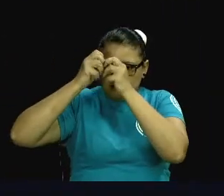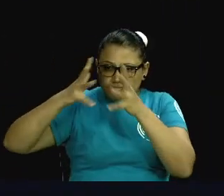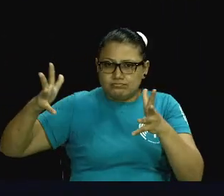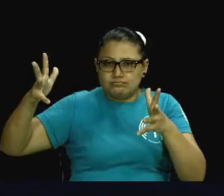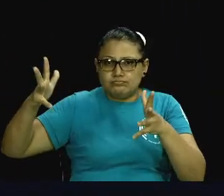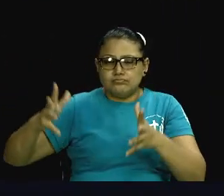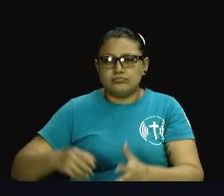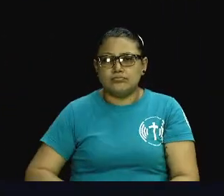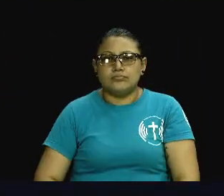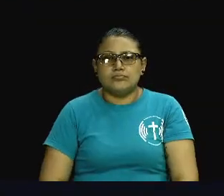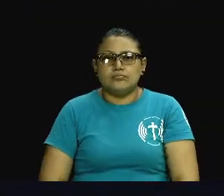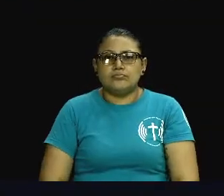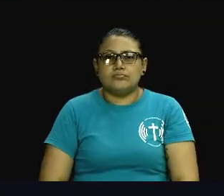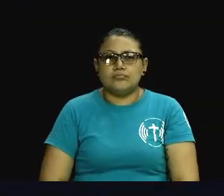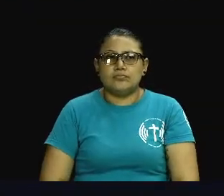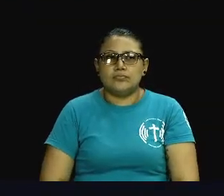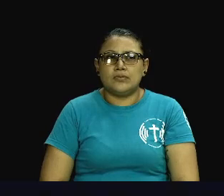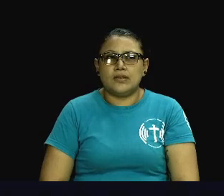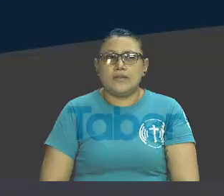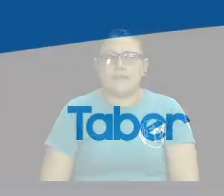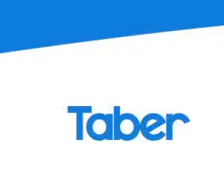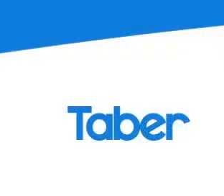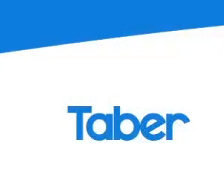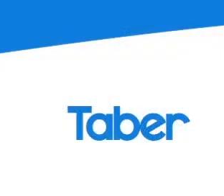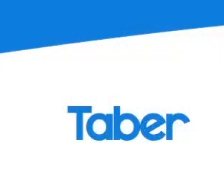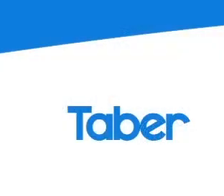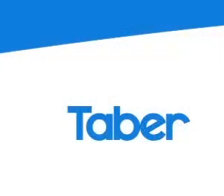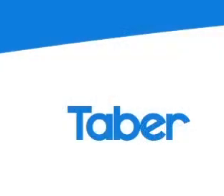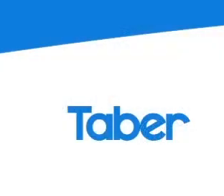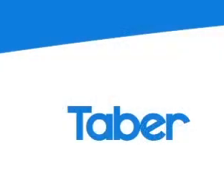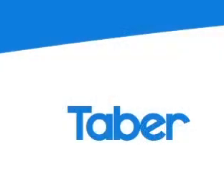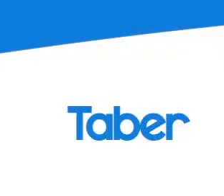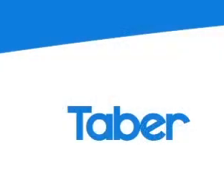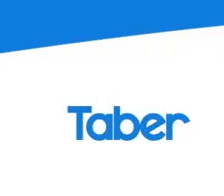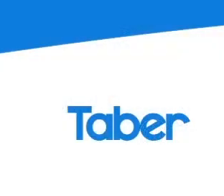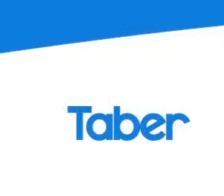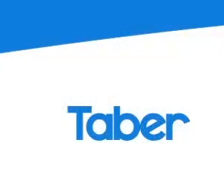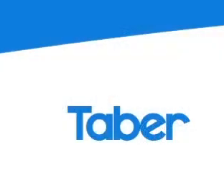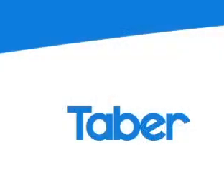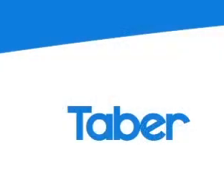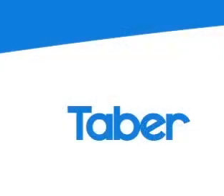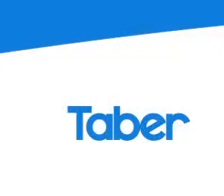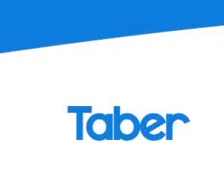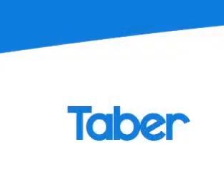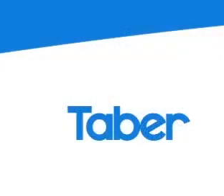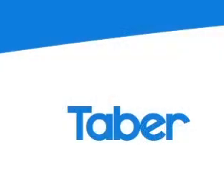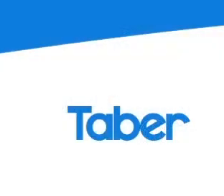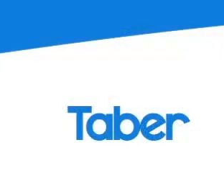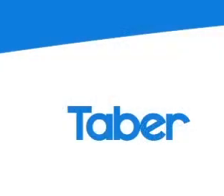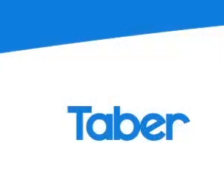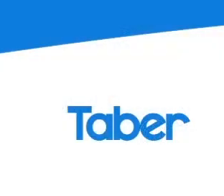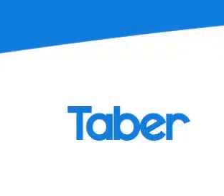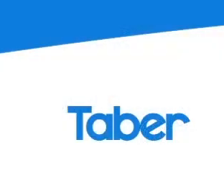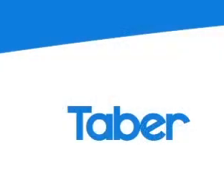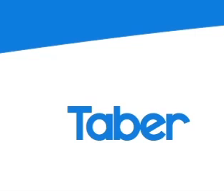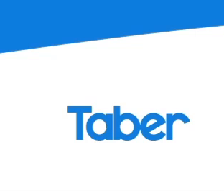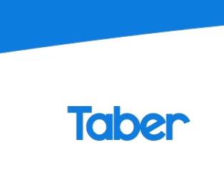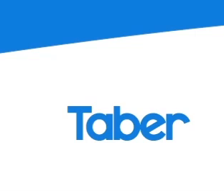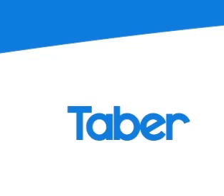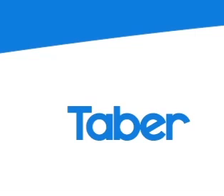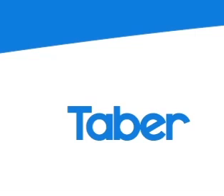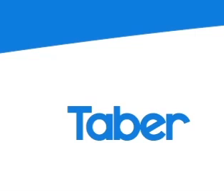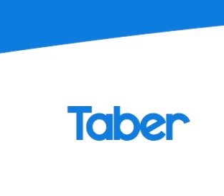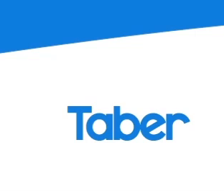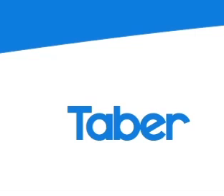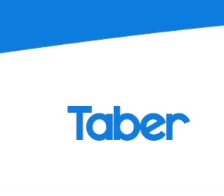dice el pasaje a cap subió a comer y a beber y el día subió a la cumbre del carmelo y